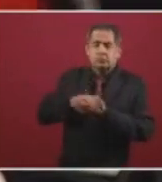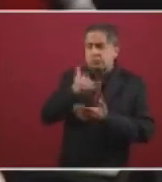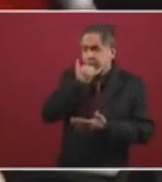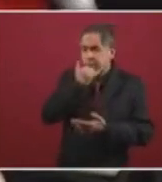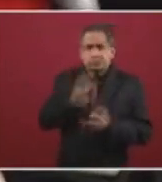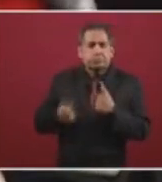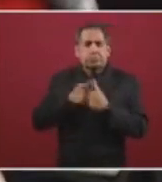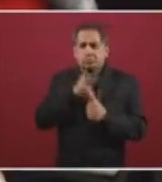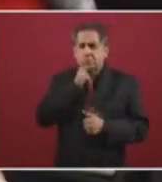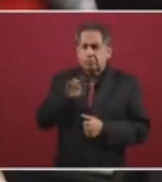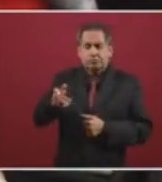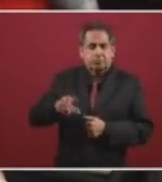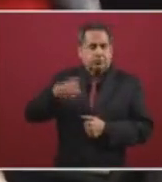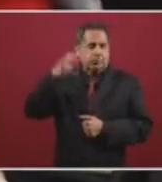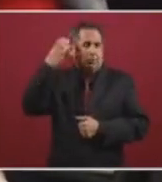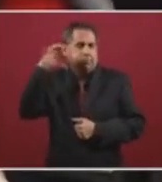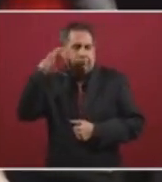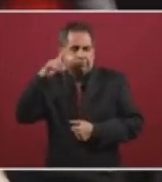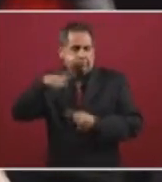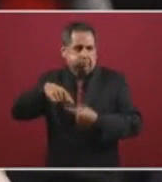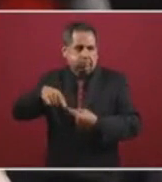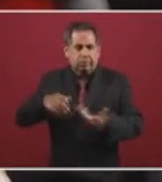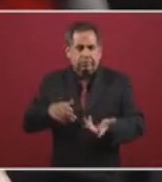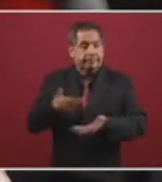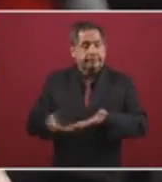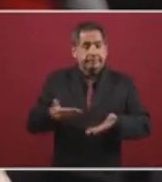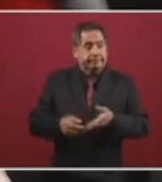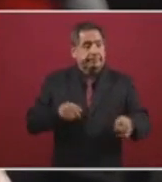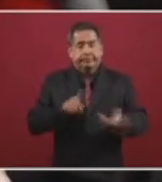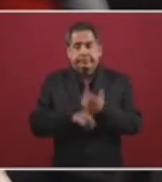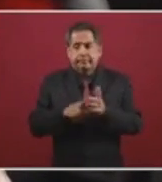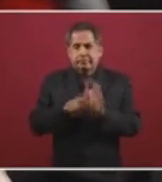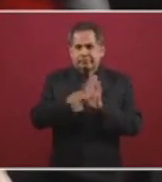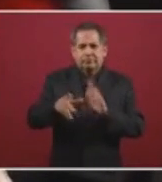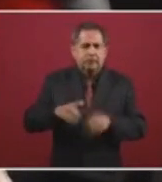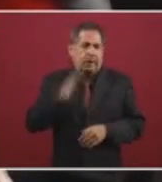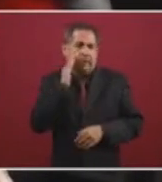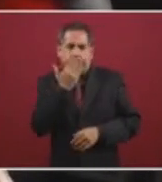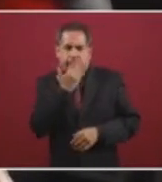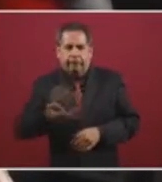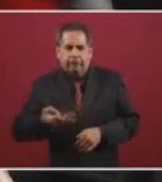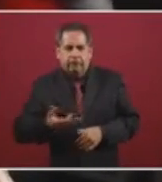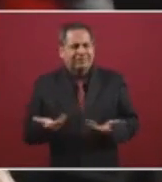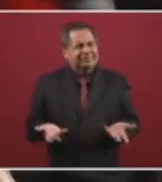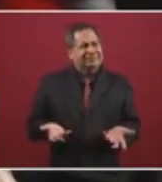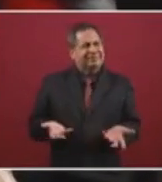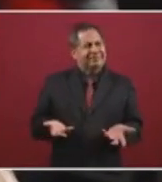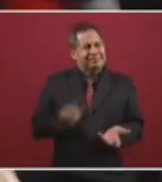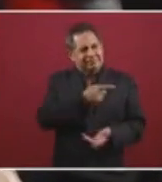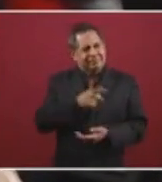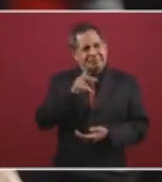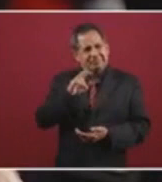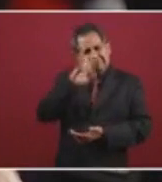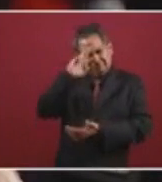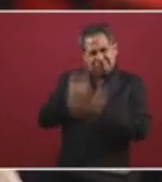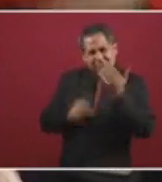utilizó el primer término de pirujas. Hoy hay un video en redes donde dice nalguita. En fin, esto es violencia contra la